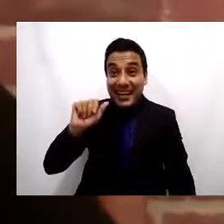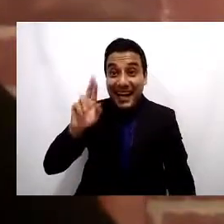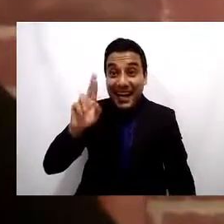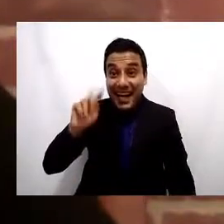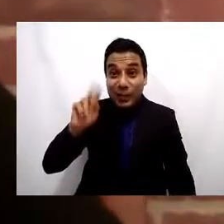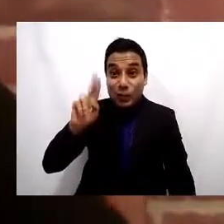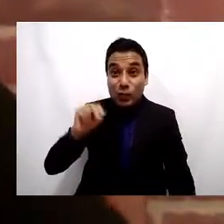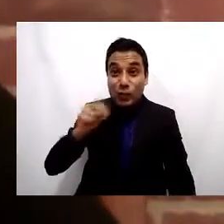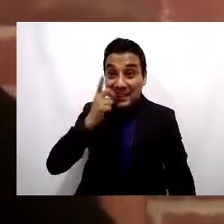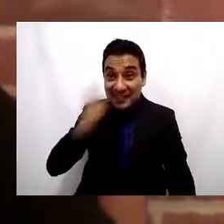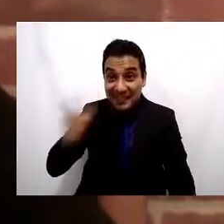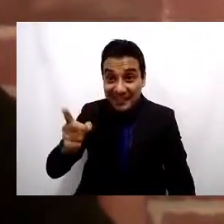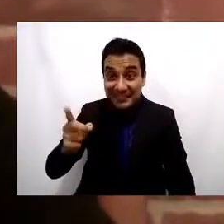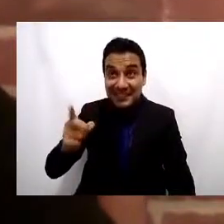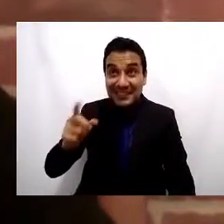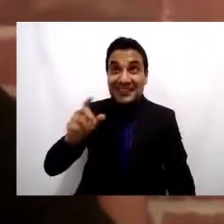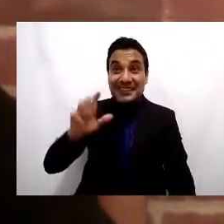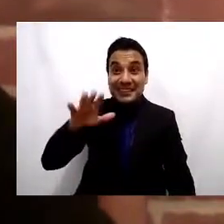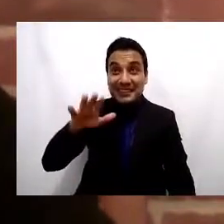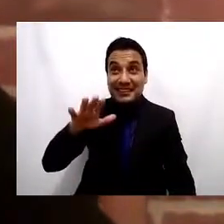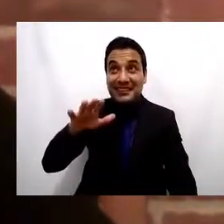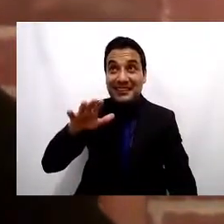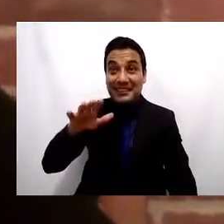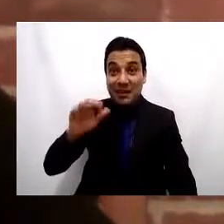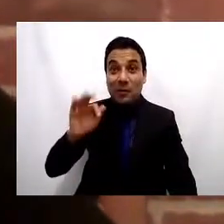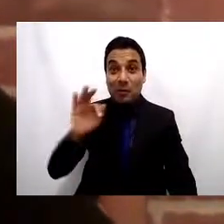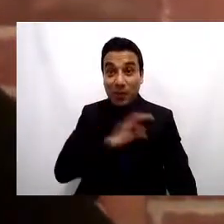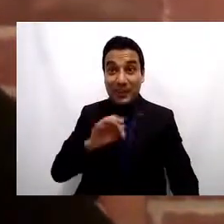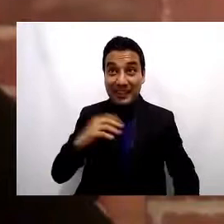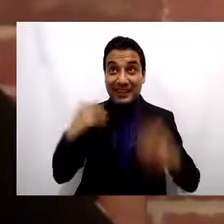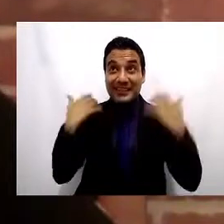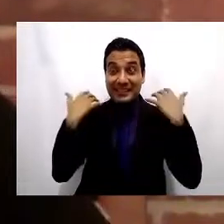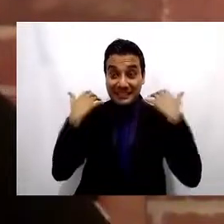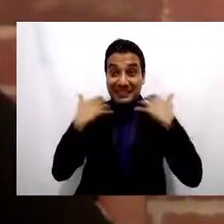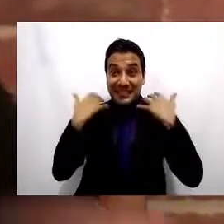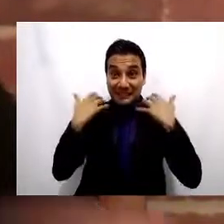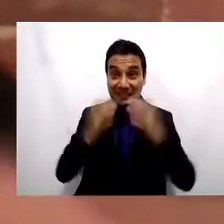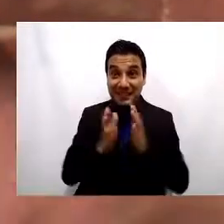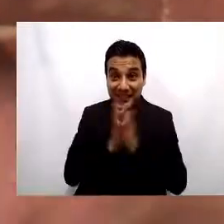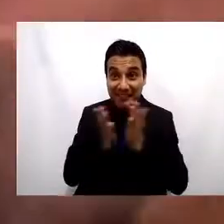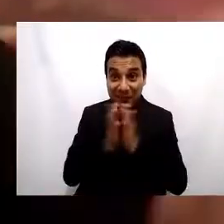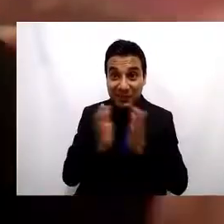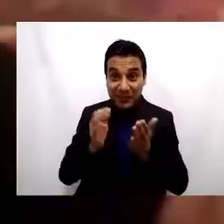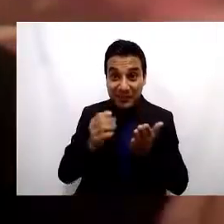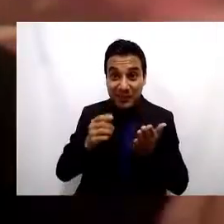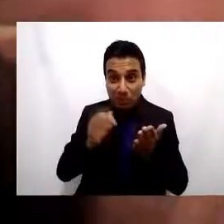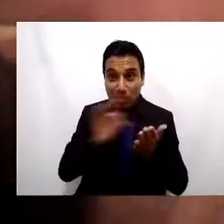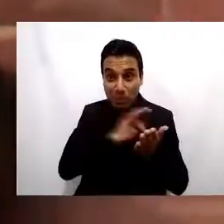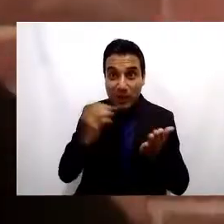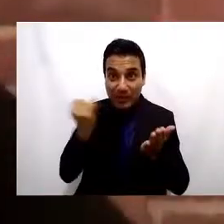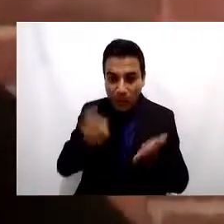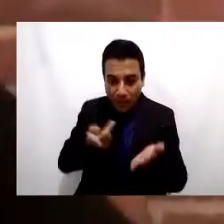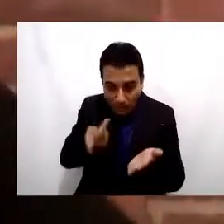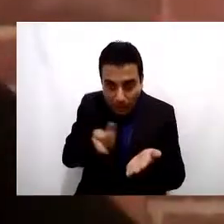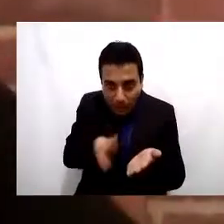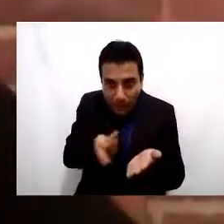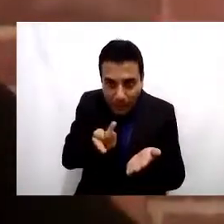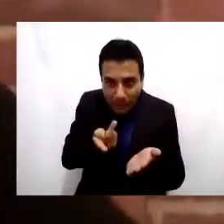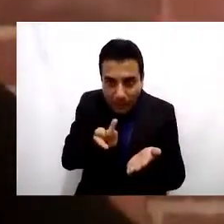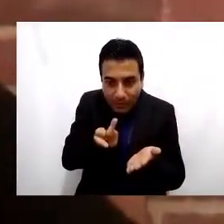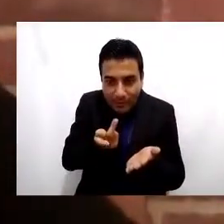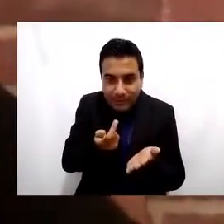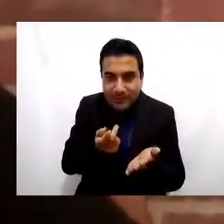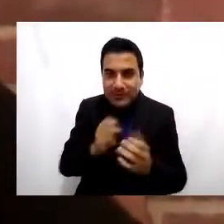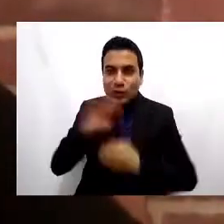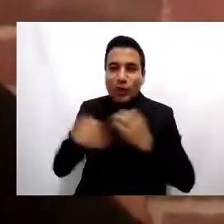podría consultar a las completas de Shakespeare como si fueran el I Ching. Todos rieron,